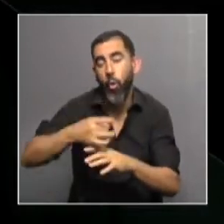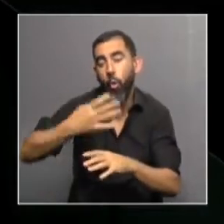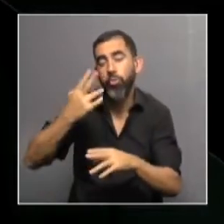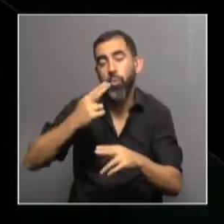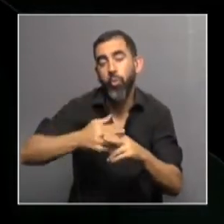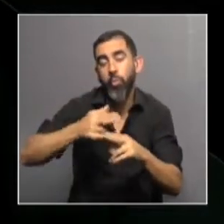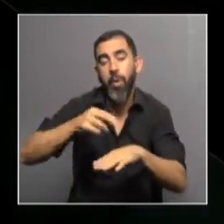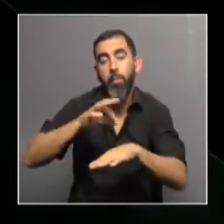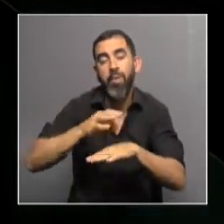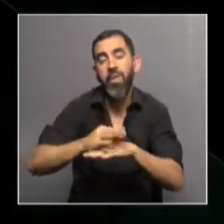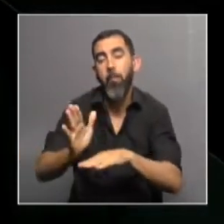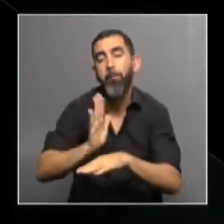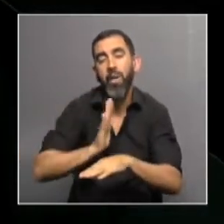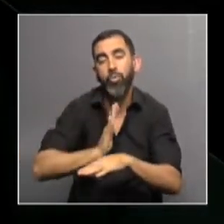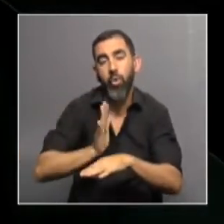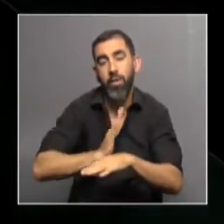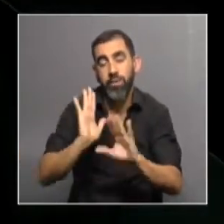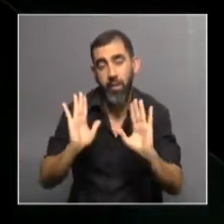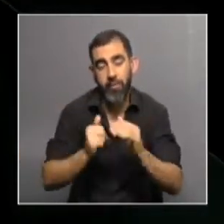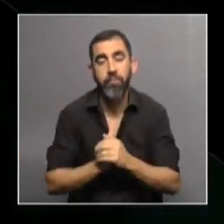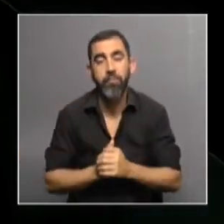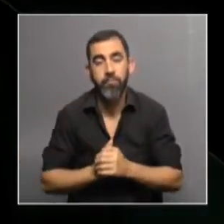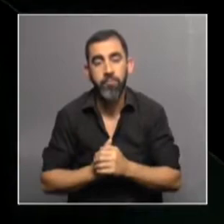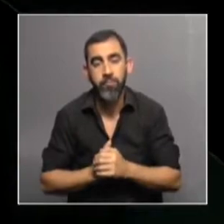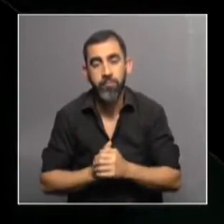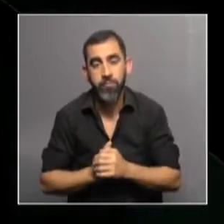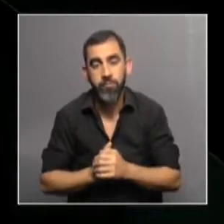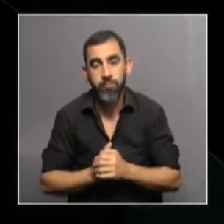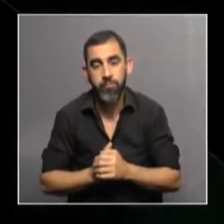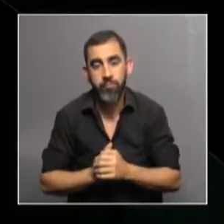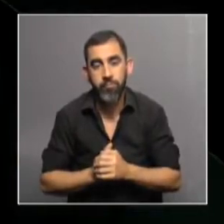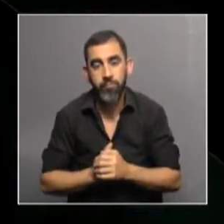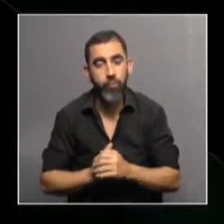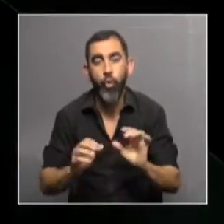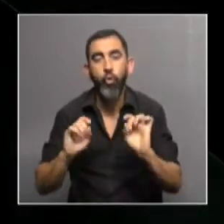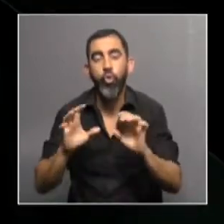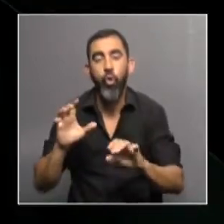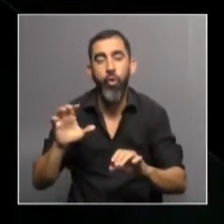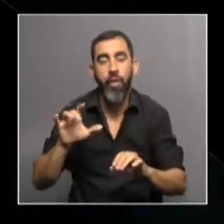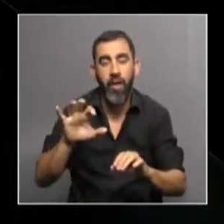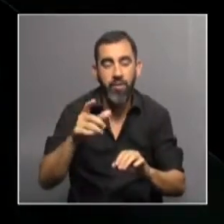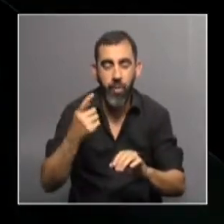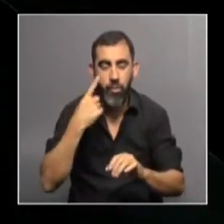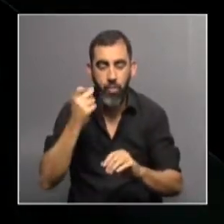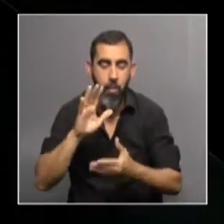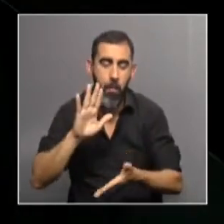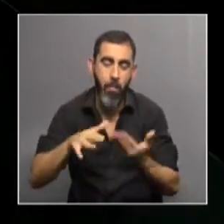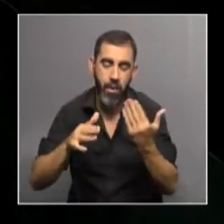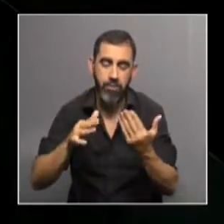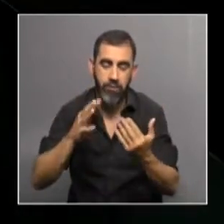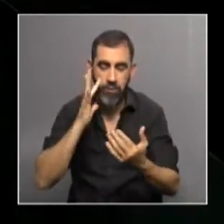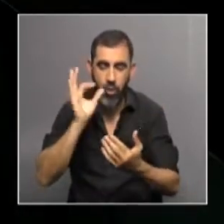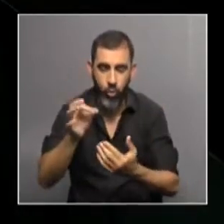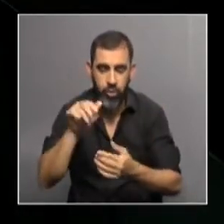medicina personalizada de alguna manera pero vamos a esto no es solo propio de la oncología pero es donde más se nota y donde más se